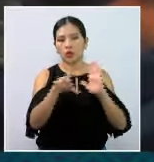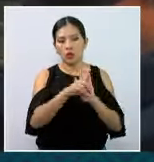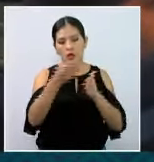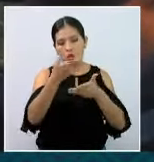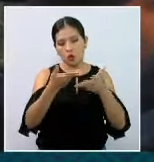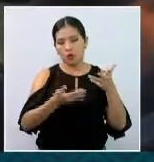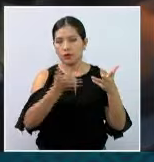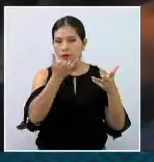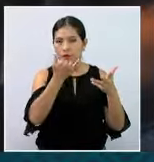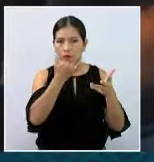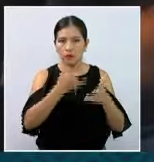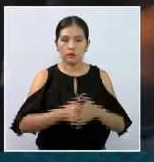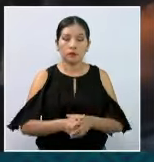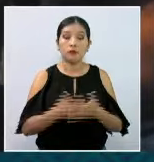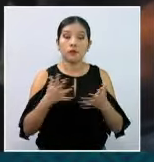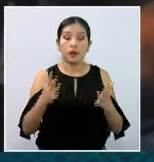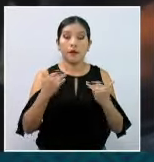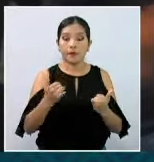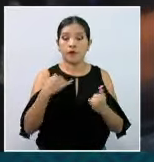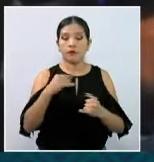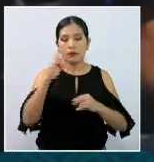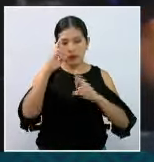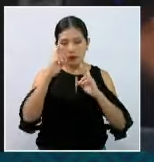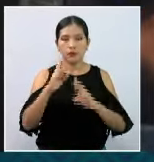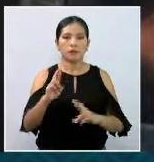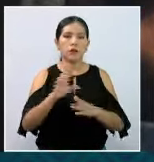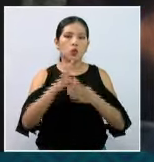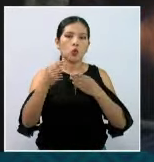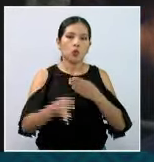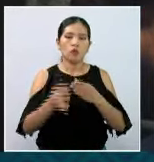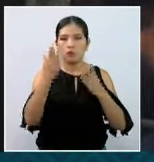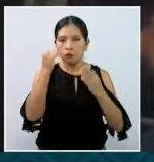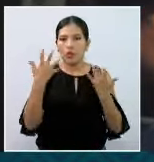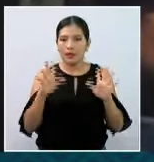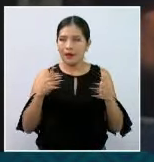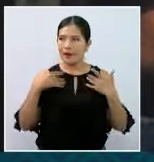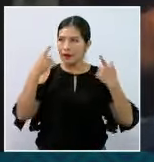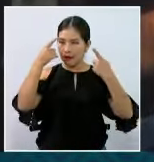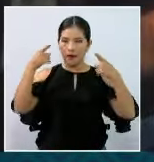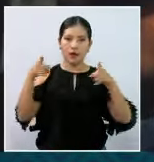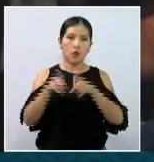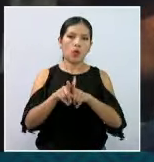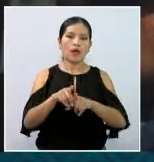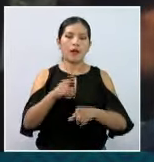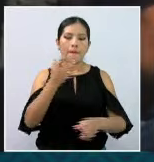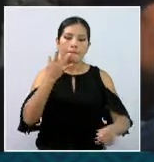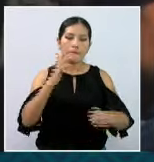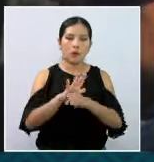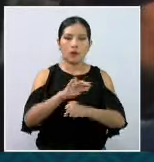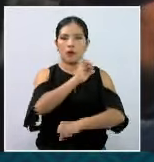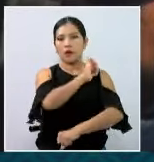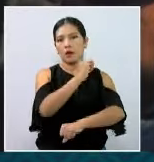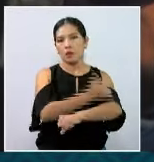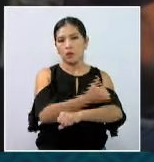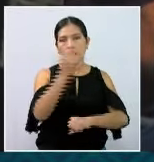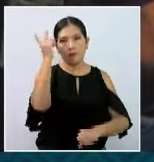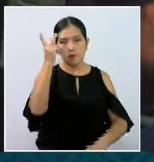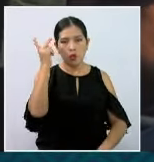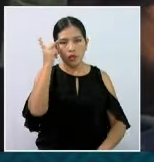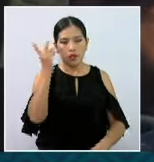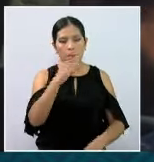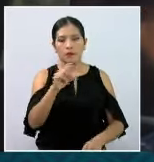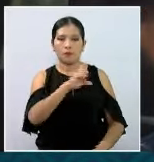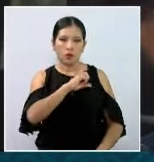mencionar. Esto es el cumplimiento, ¿cierto?, de los compromisos asumidos por las autoridades políticas y policiales, nuestra